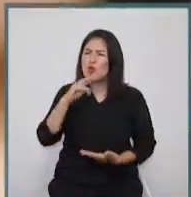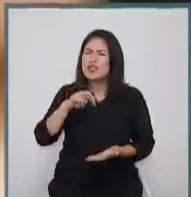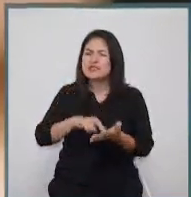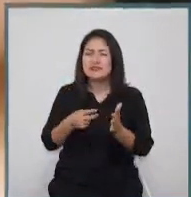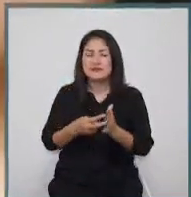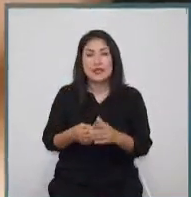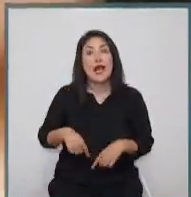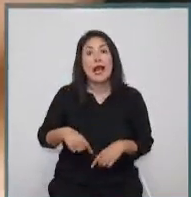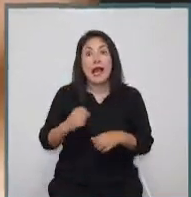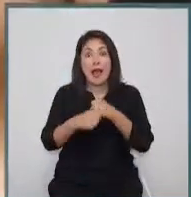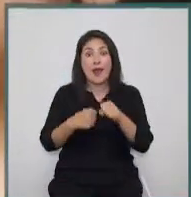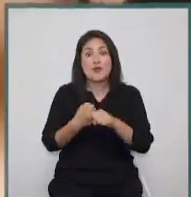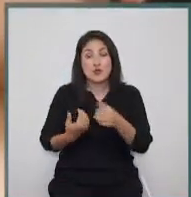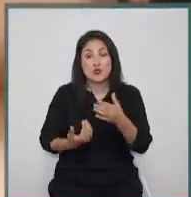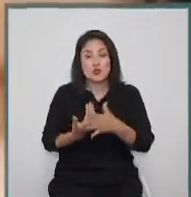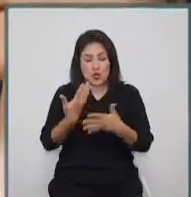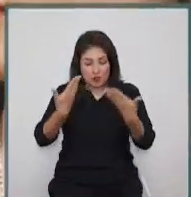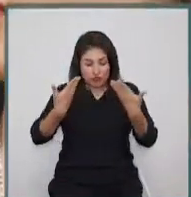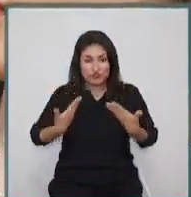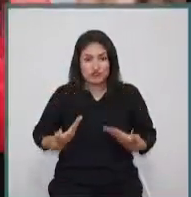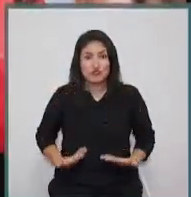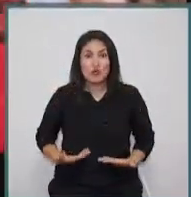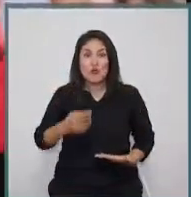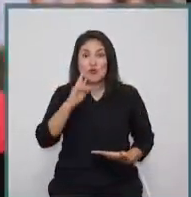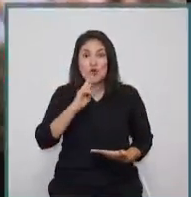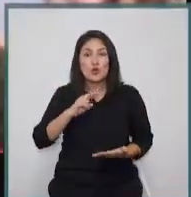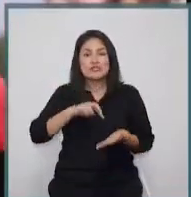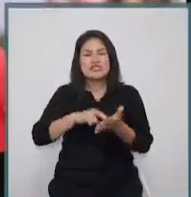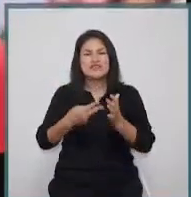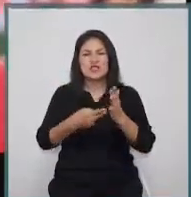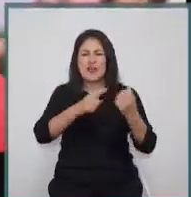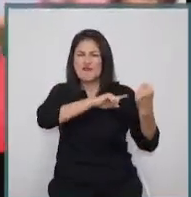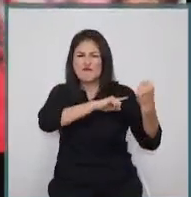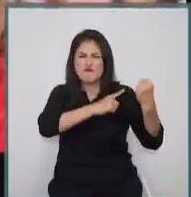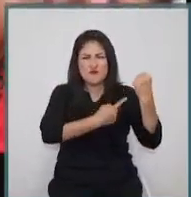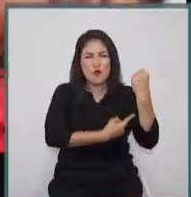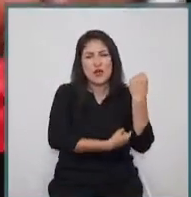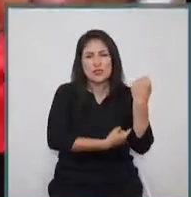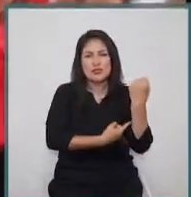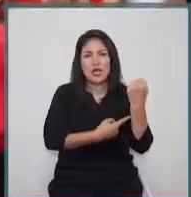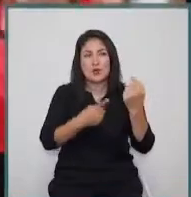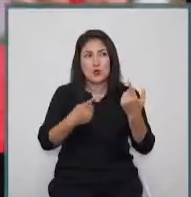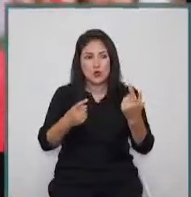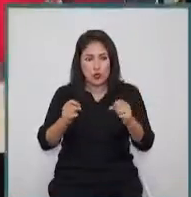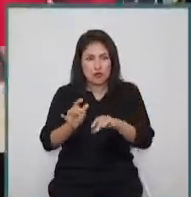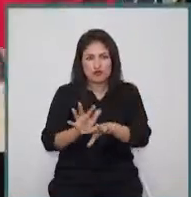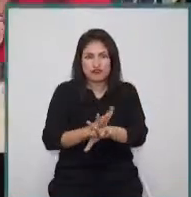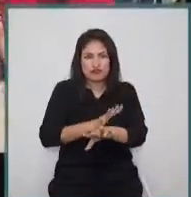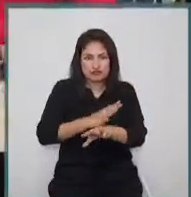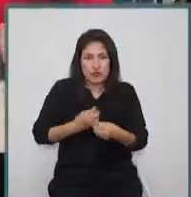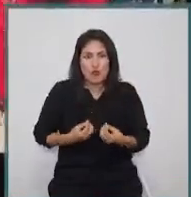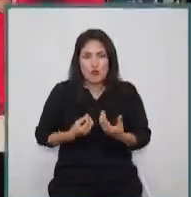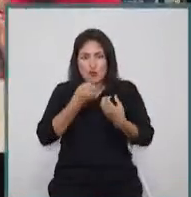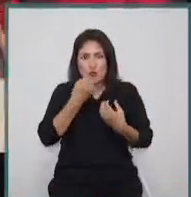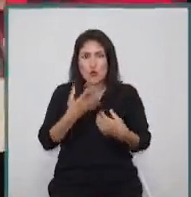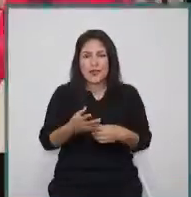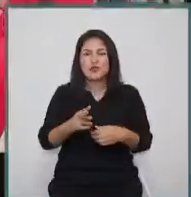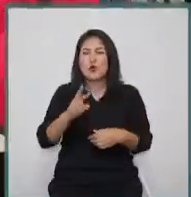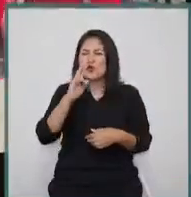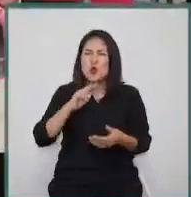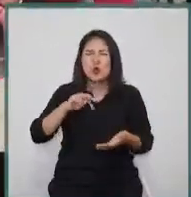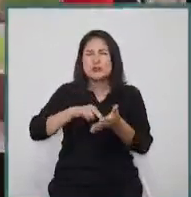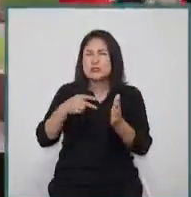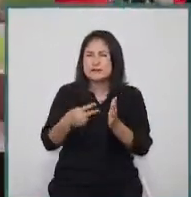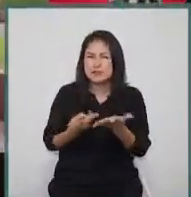Año Nuevo chino, el color rojo es el color de la fuerza, el color de la buena energía. El rojo significa